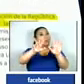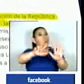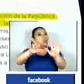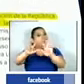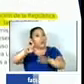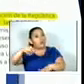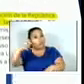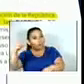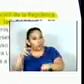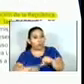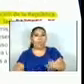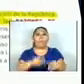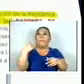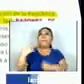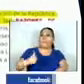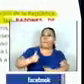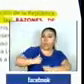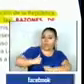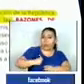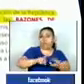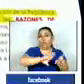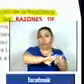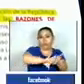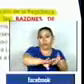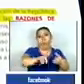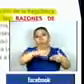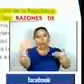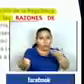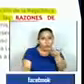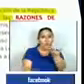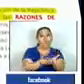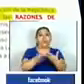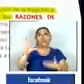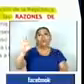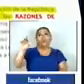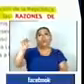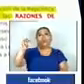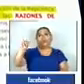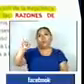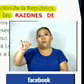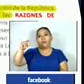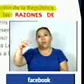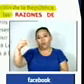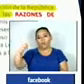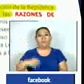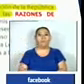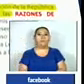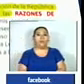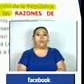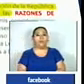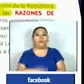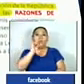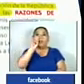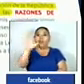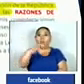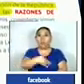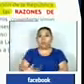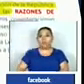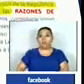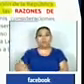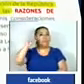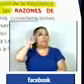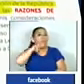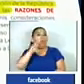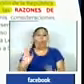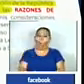guerra por 16 millones y la contrapartida de FOMILENIO 2 por 50 millones de dólares. El mandatario justificó que su